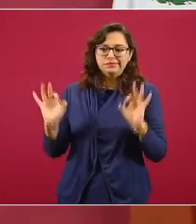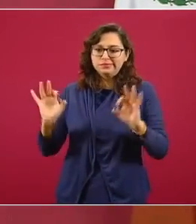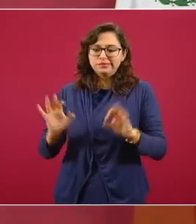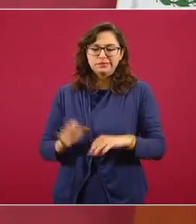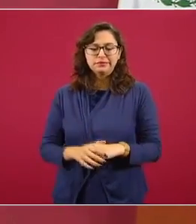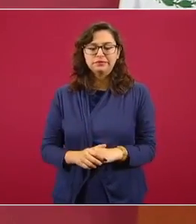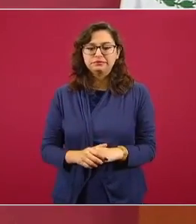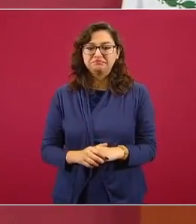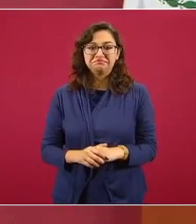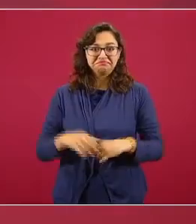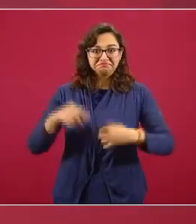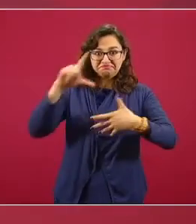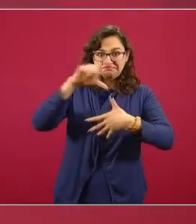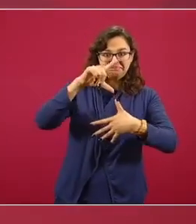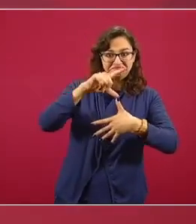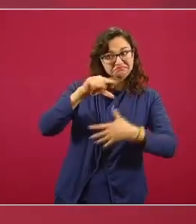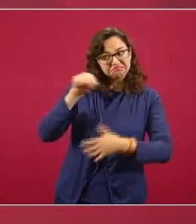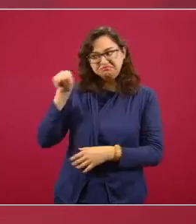de toda América.